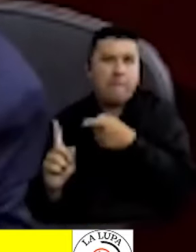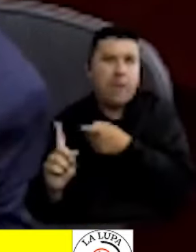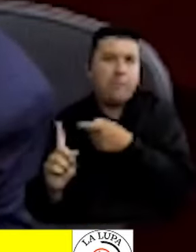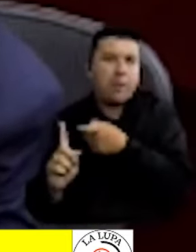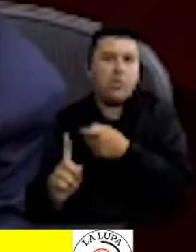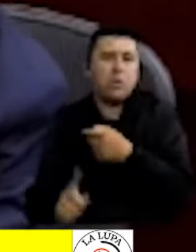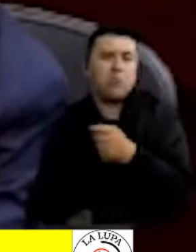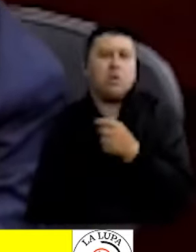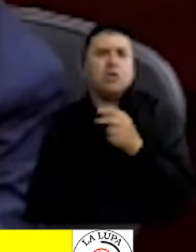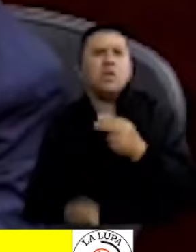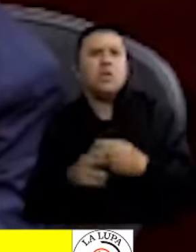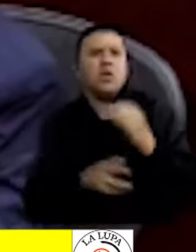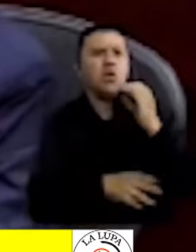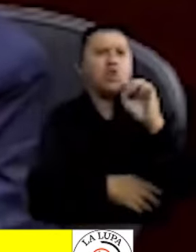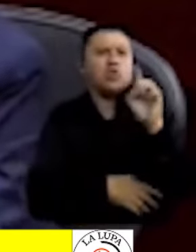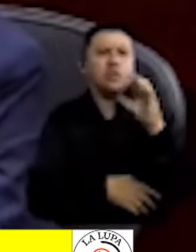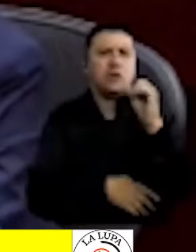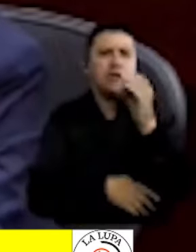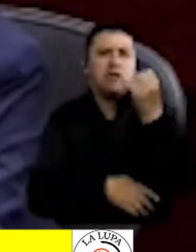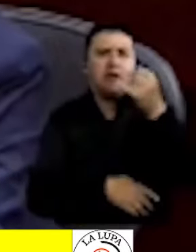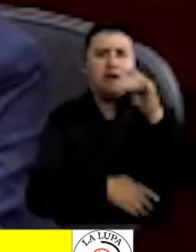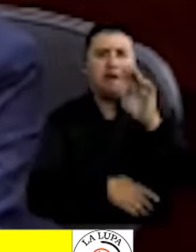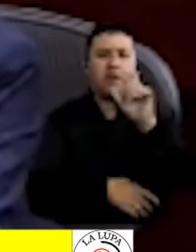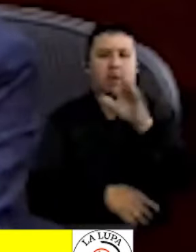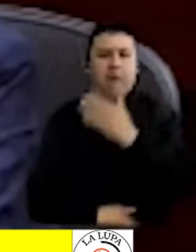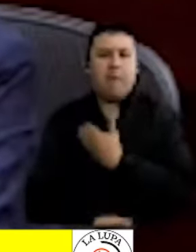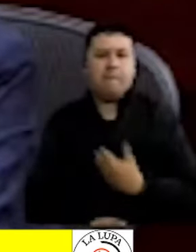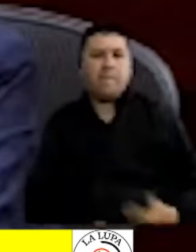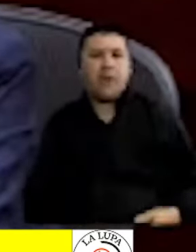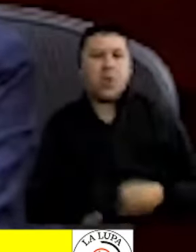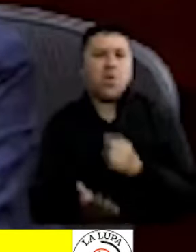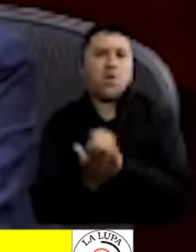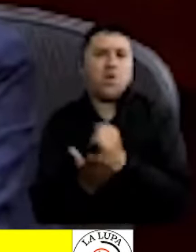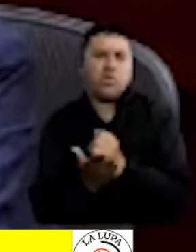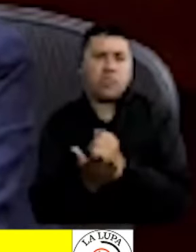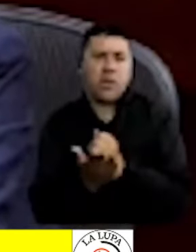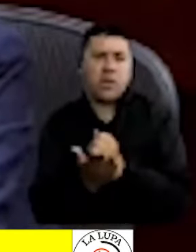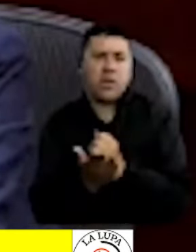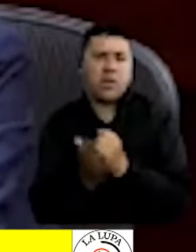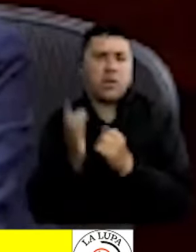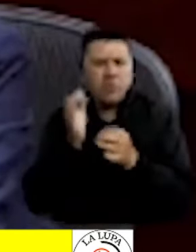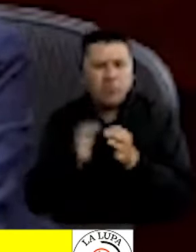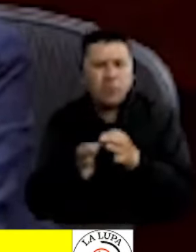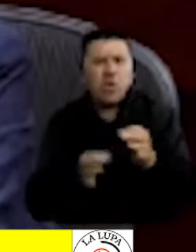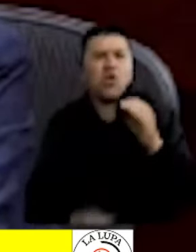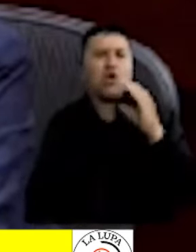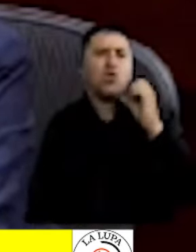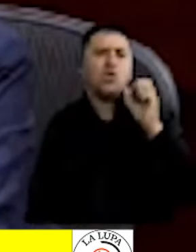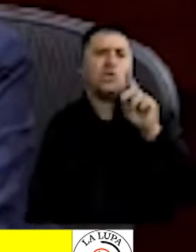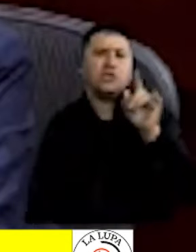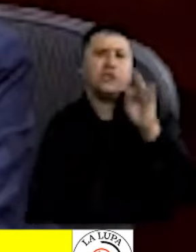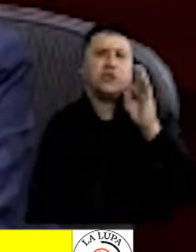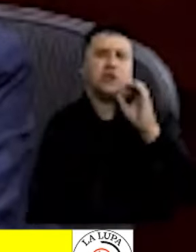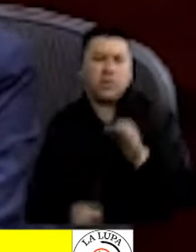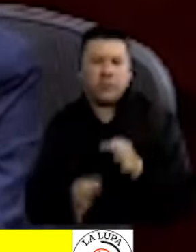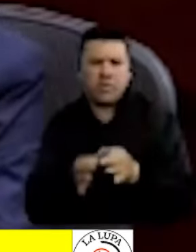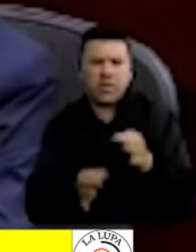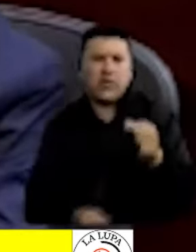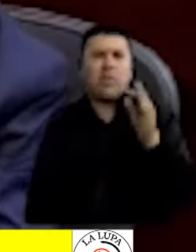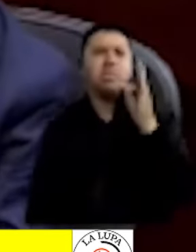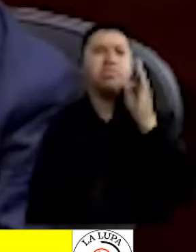a Óscar Javier Bernal, presidente de la Junta de Acción Comunal de la vereda Corocito en el municipio de